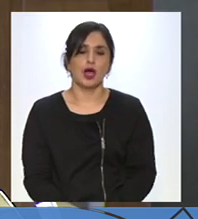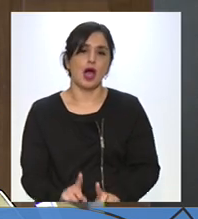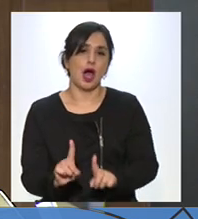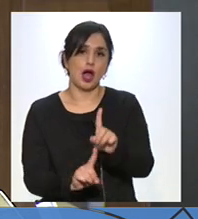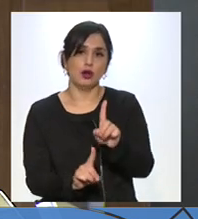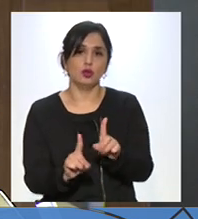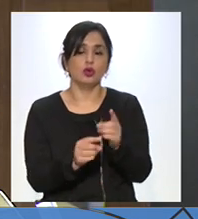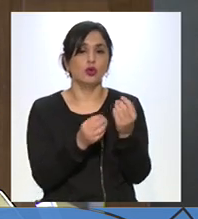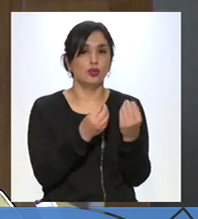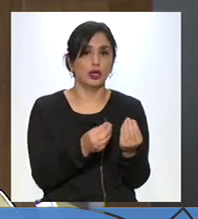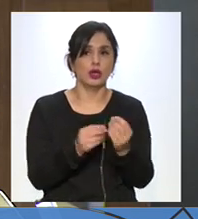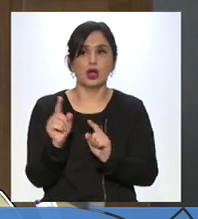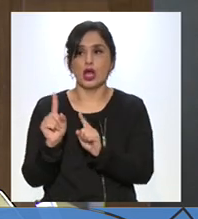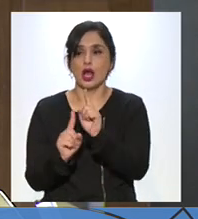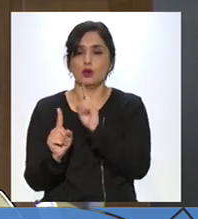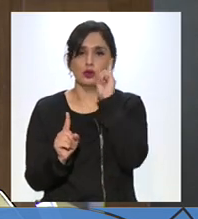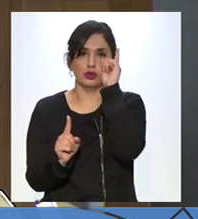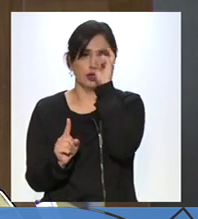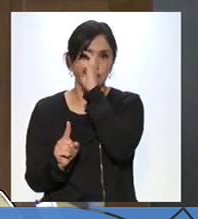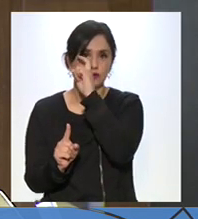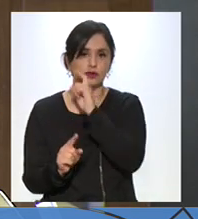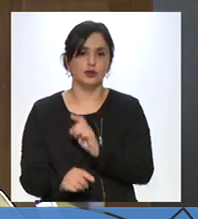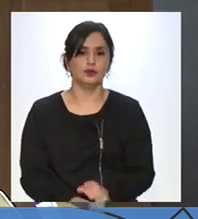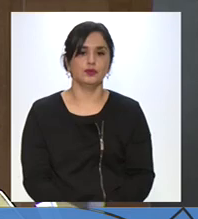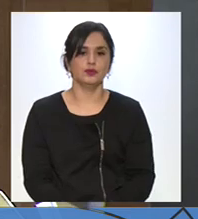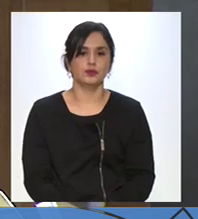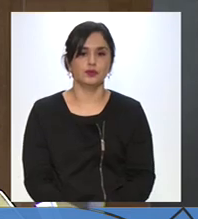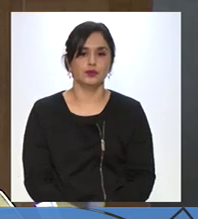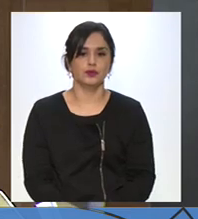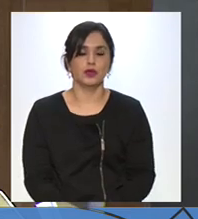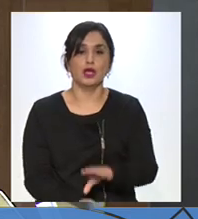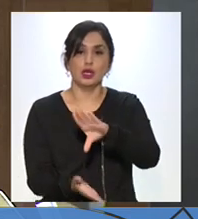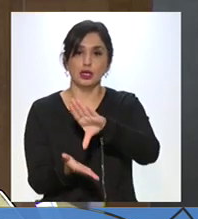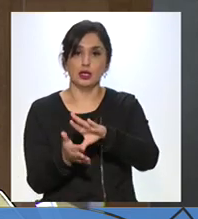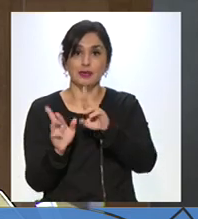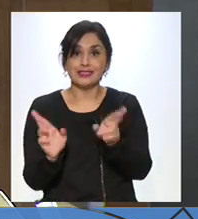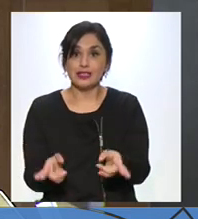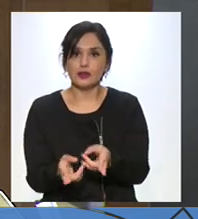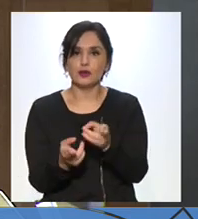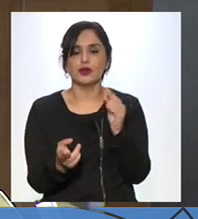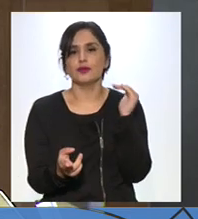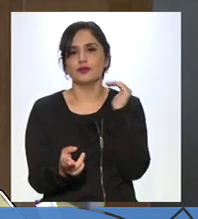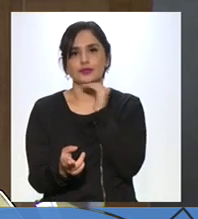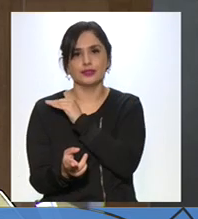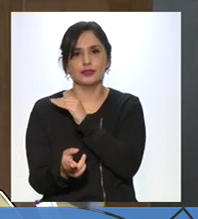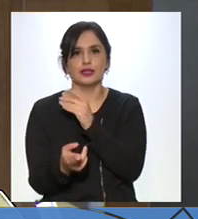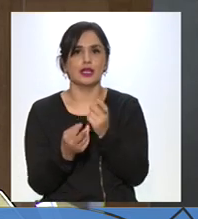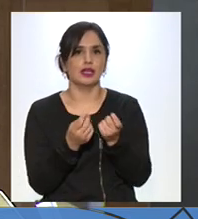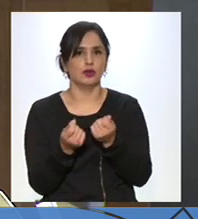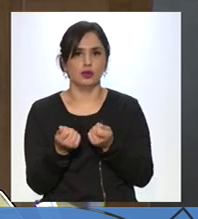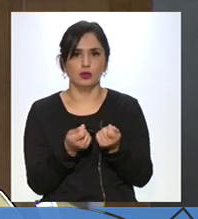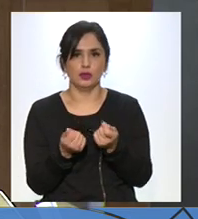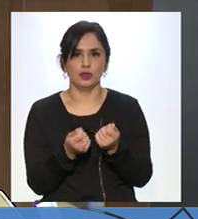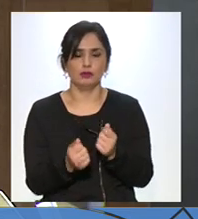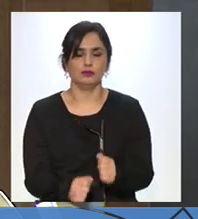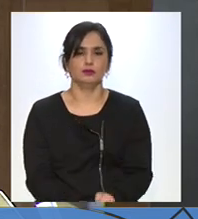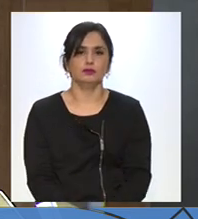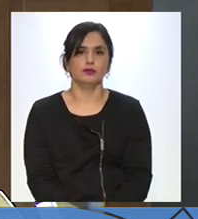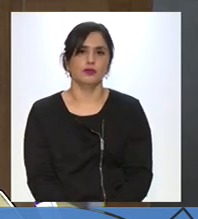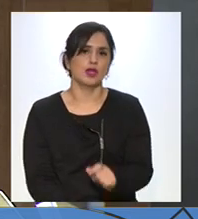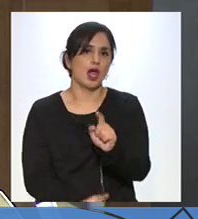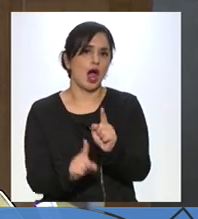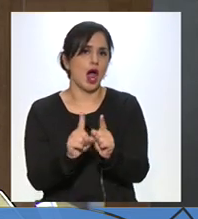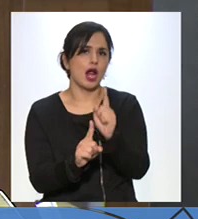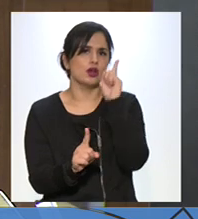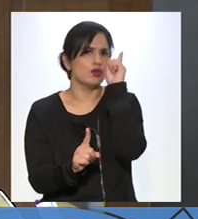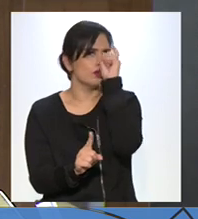complejas. Nos está diciendo algo primero bien importante, que el país se ha recuperado muy rápidamente económicamente, cosa que era difícil